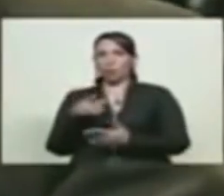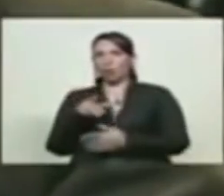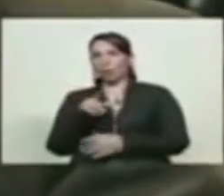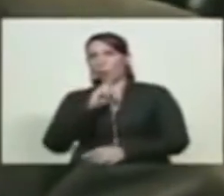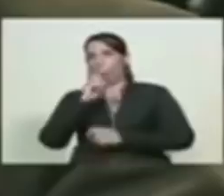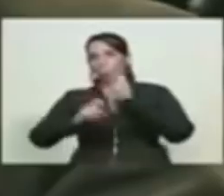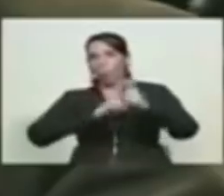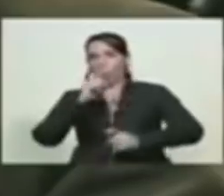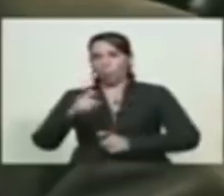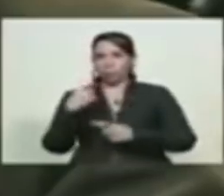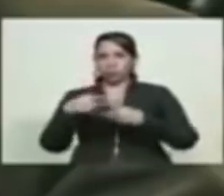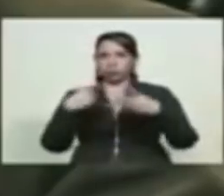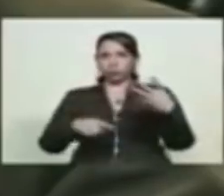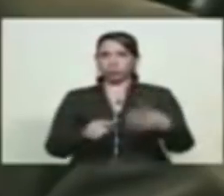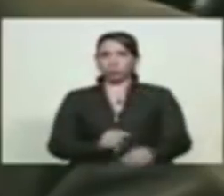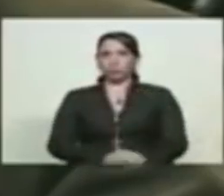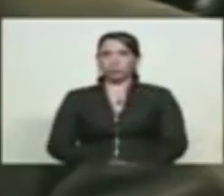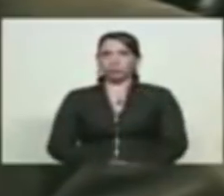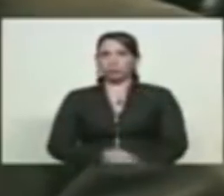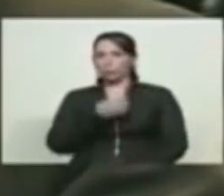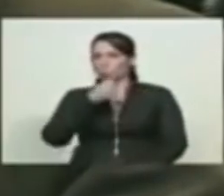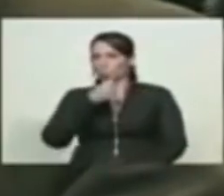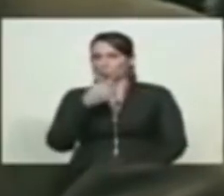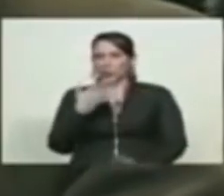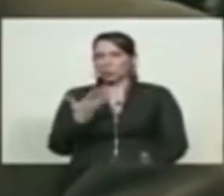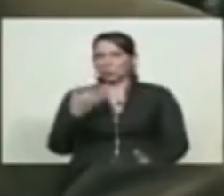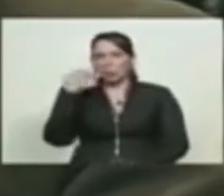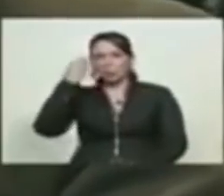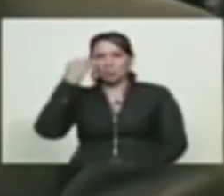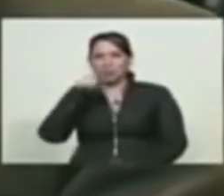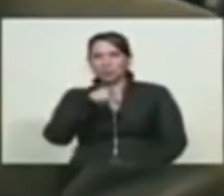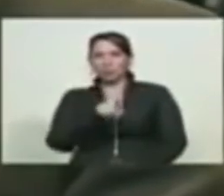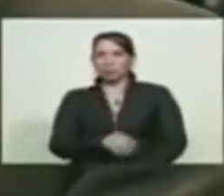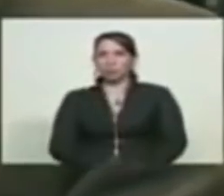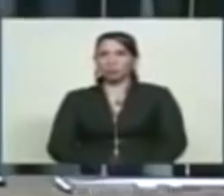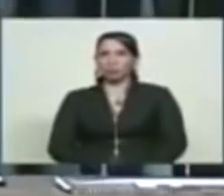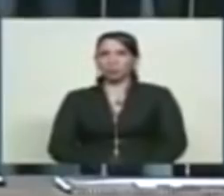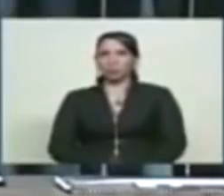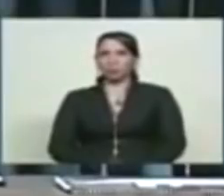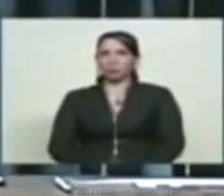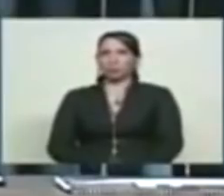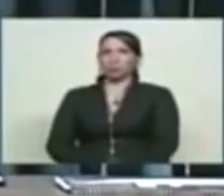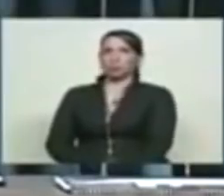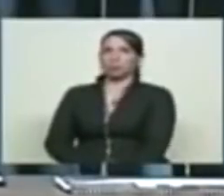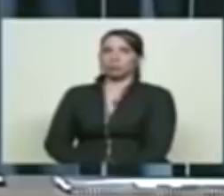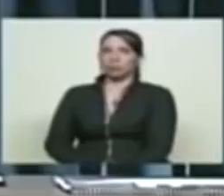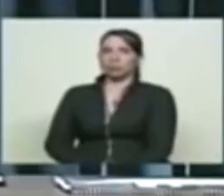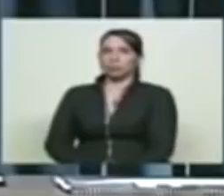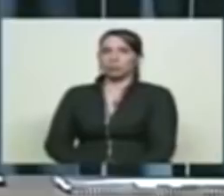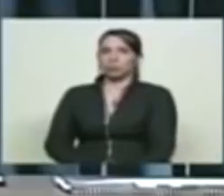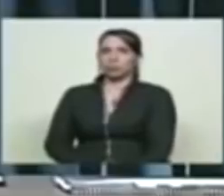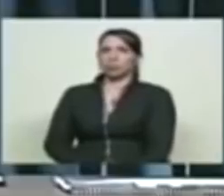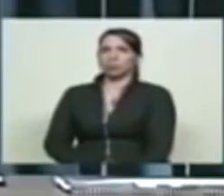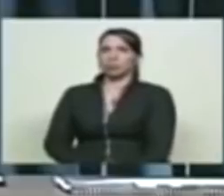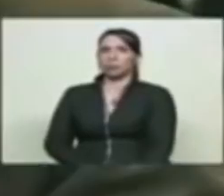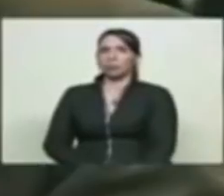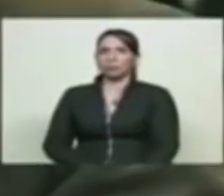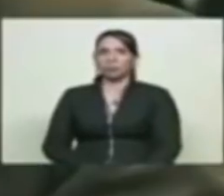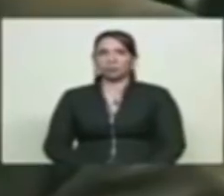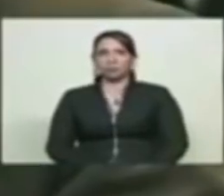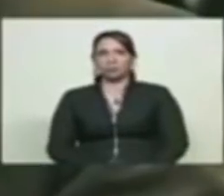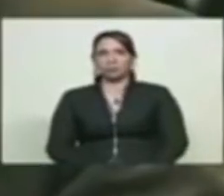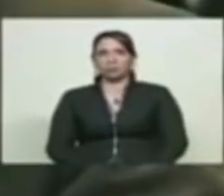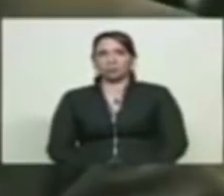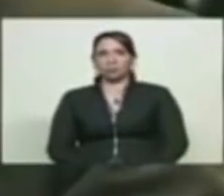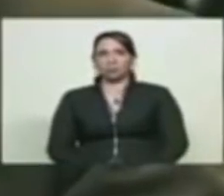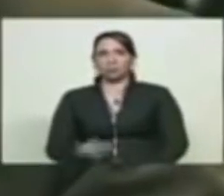Quería saber su opinión sobre ese asunto. ¿Tú crees que eso es una pregunta para esta rueda de prensa, verdad? Bueno, ¿eres periodista? Sí. ¿Te graduaste a dónde? En